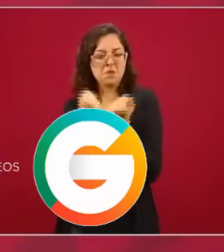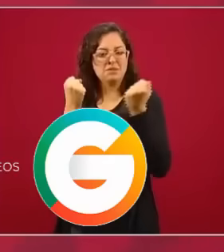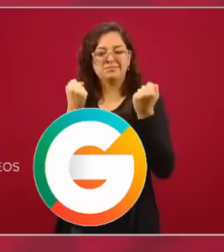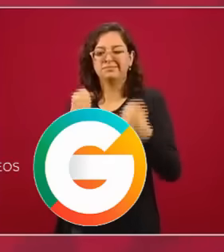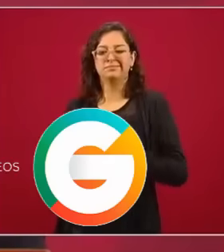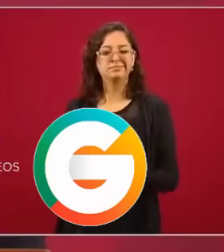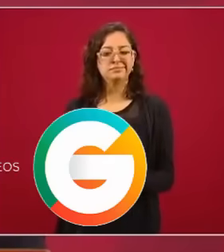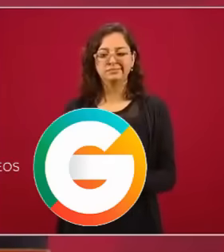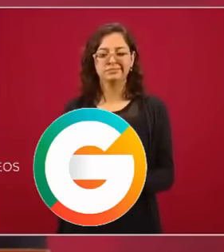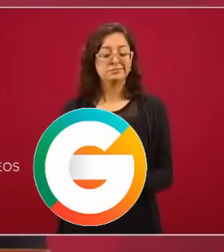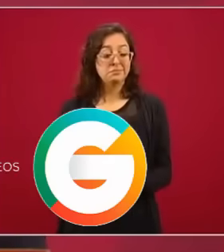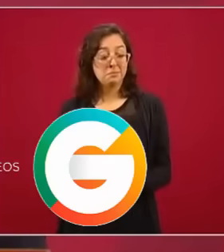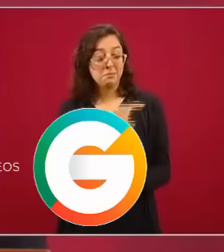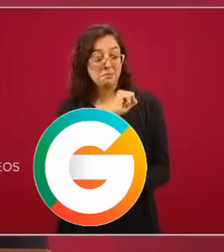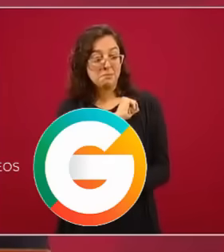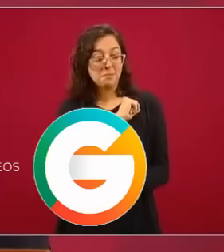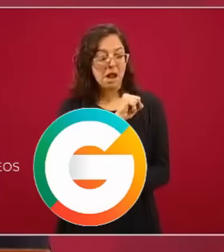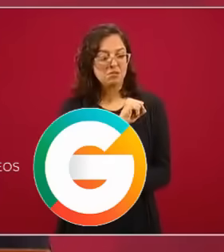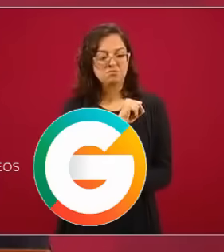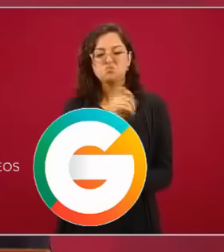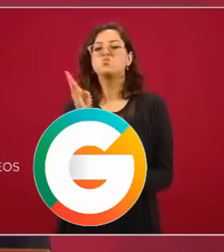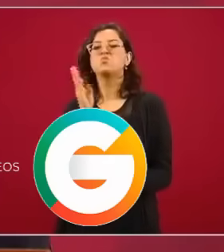El mal hay que enfrentarlo haciendo el bien.